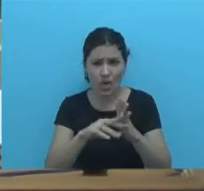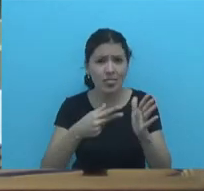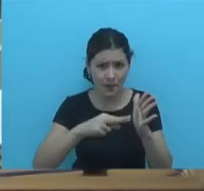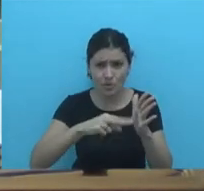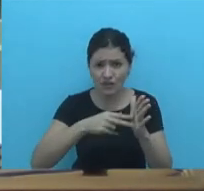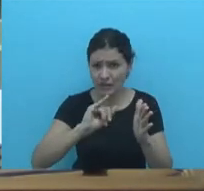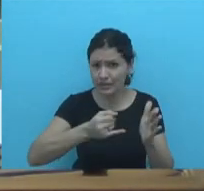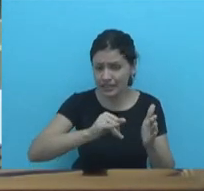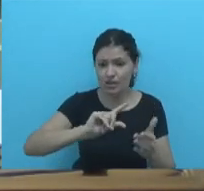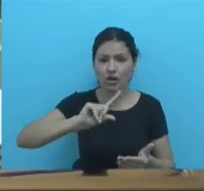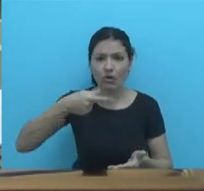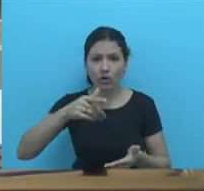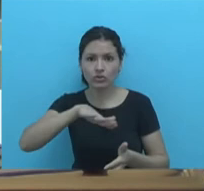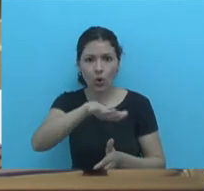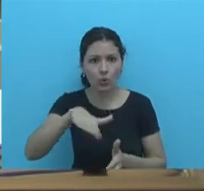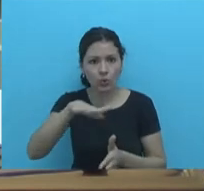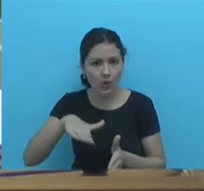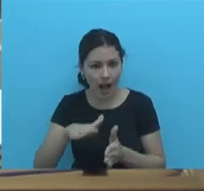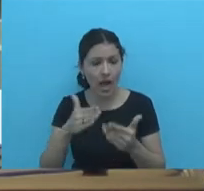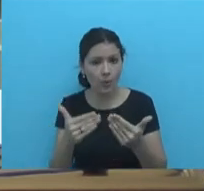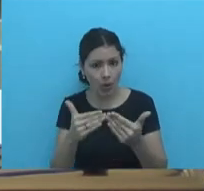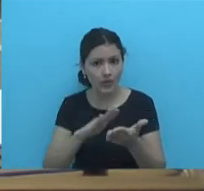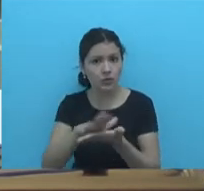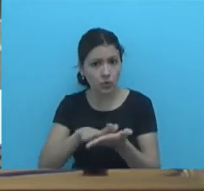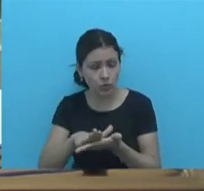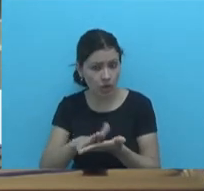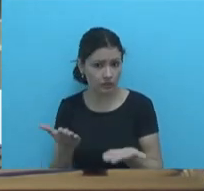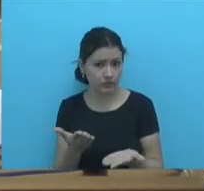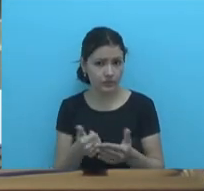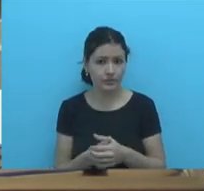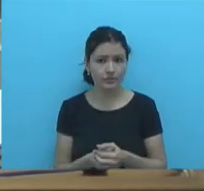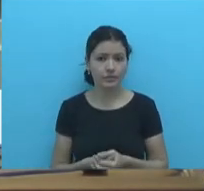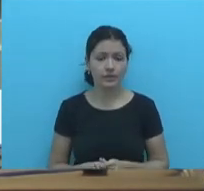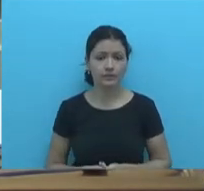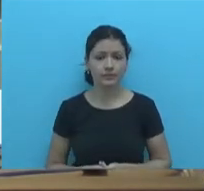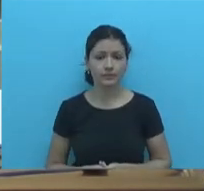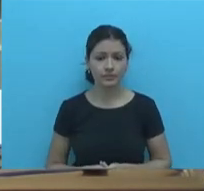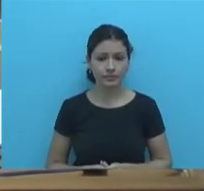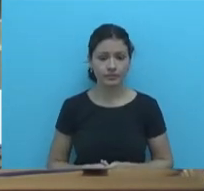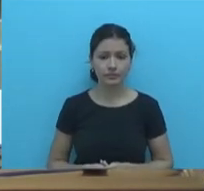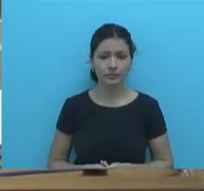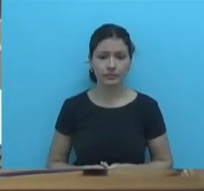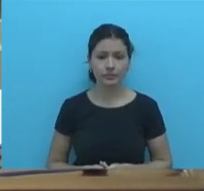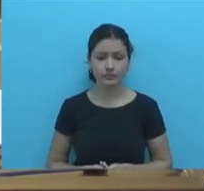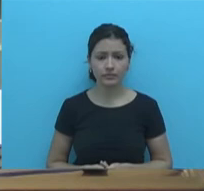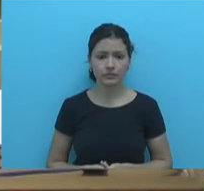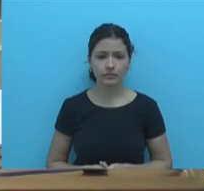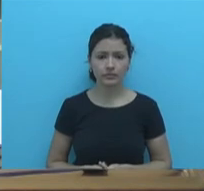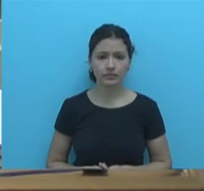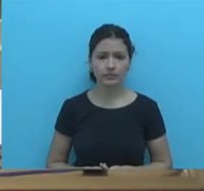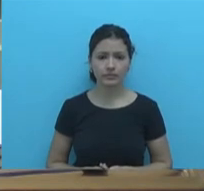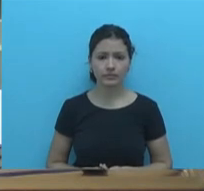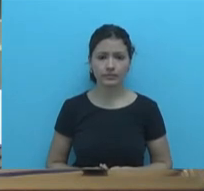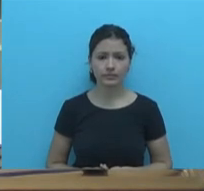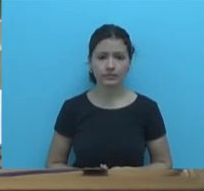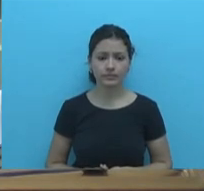por ahí en algunos lugares se transforma en una solución, por lo que yo le planteaba. Entonces, ¿se debe hacer